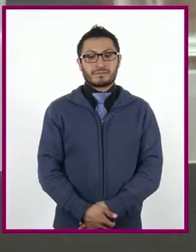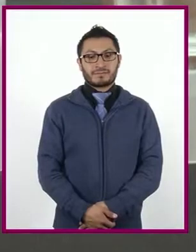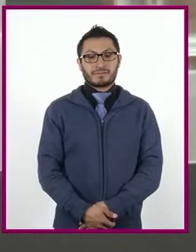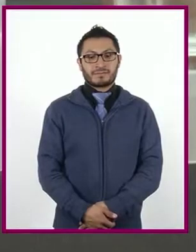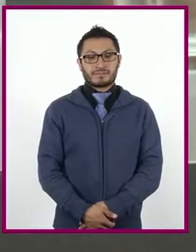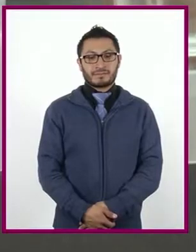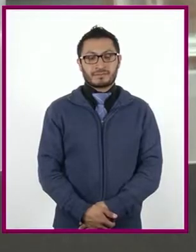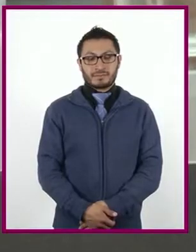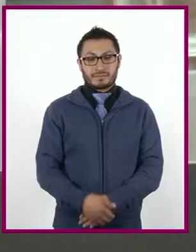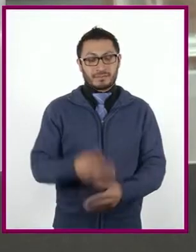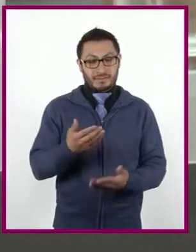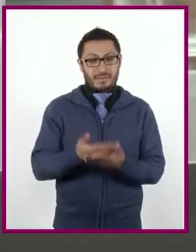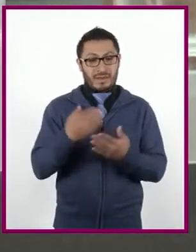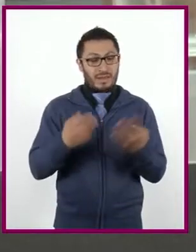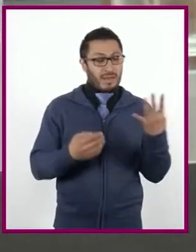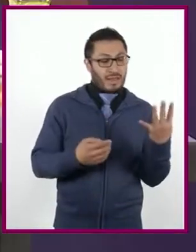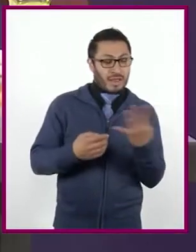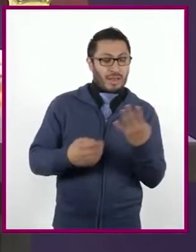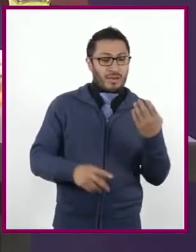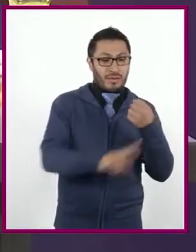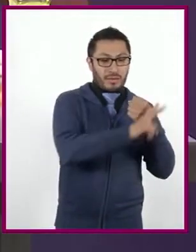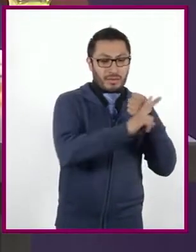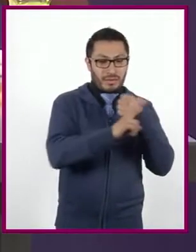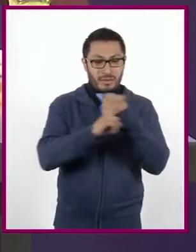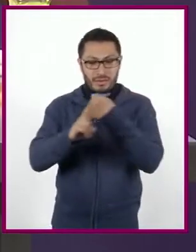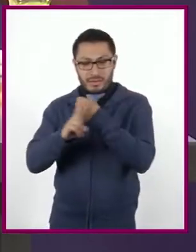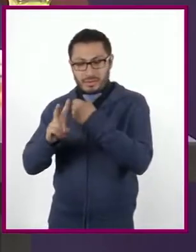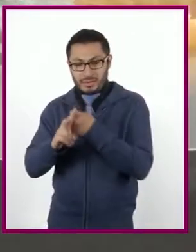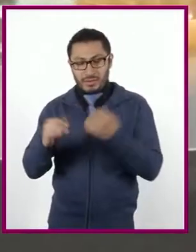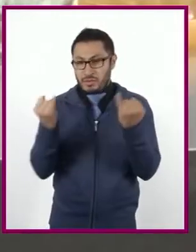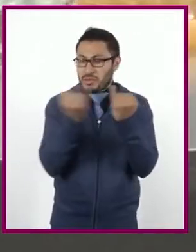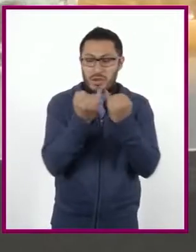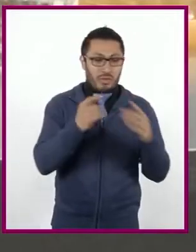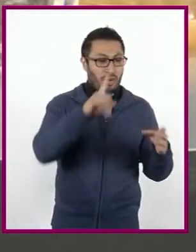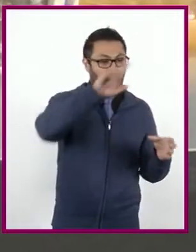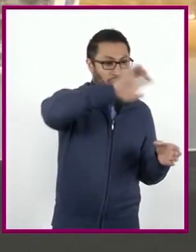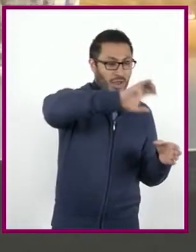Y complemento los cuatro con la misma cantidad de agua.